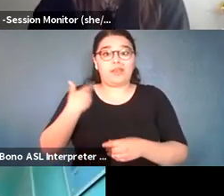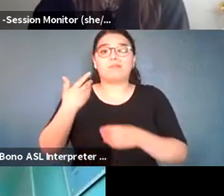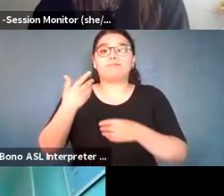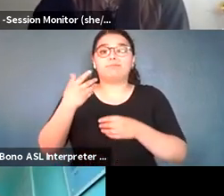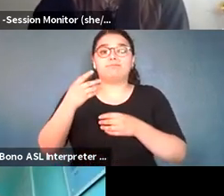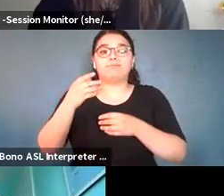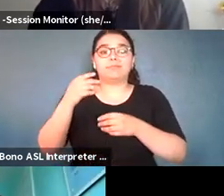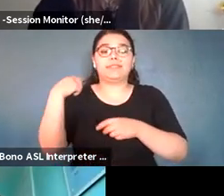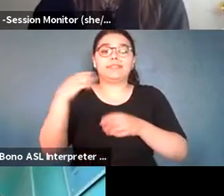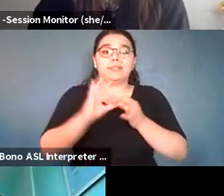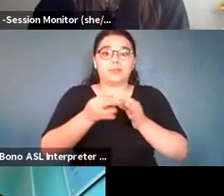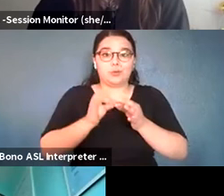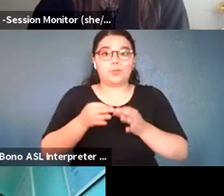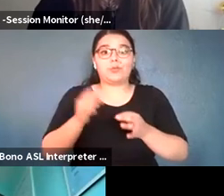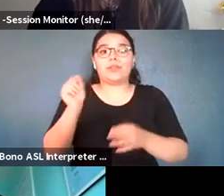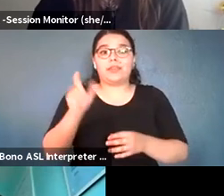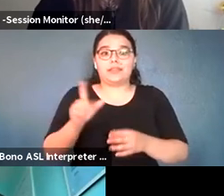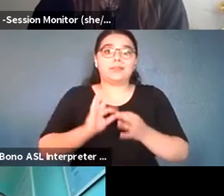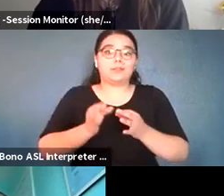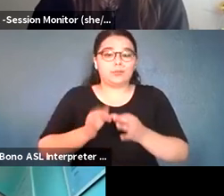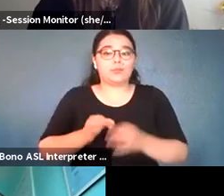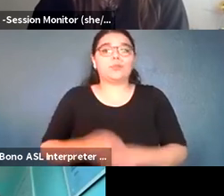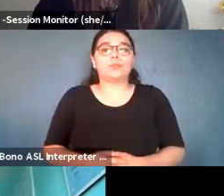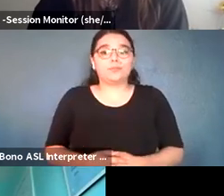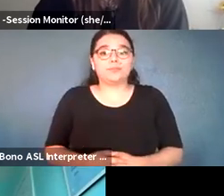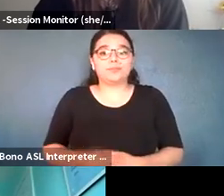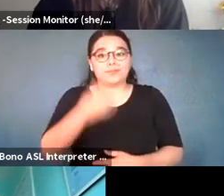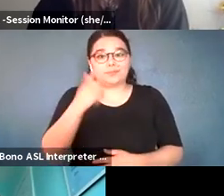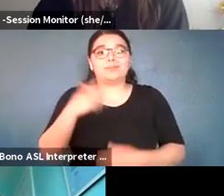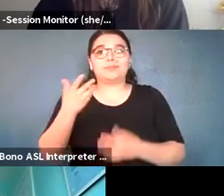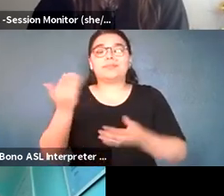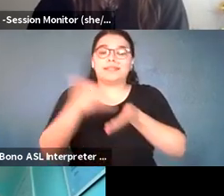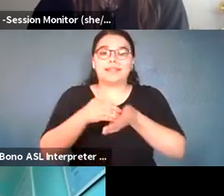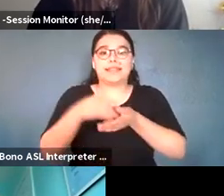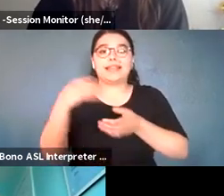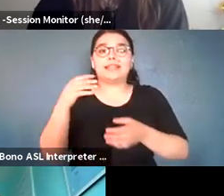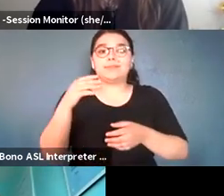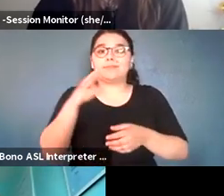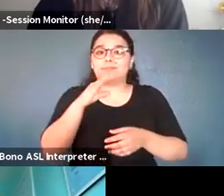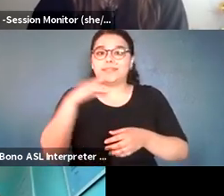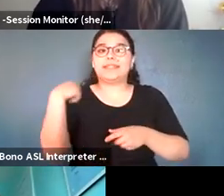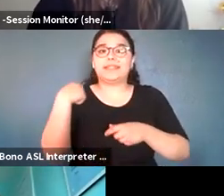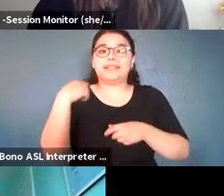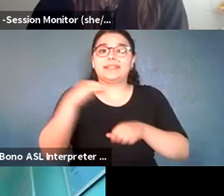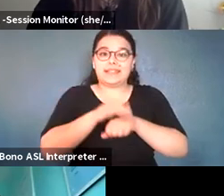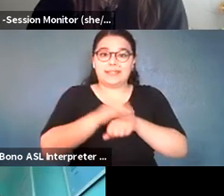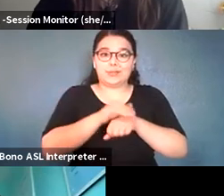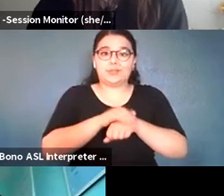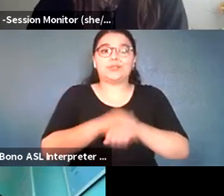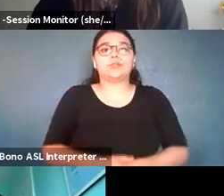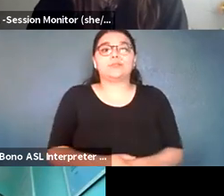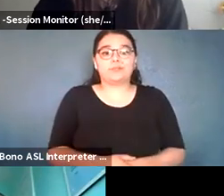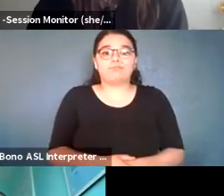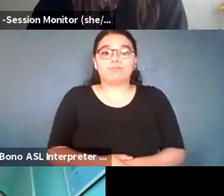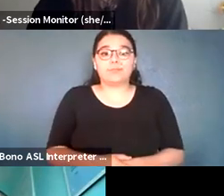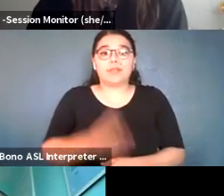al ASL. Hi everyone, I'm Elle. I use they, them pronouns, and I'll be interpreting today's call into English and